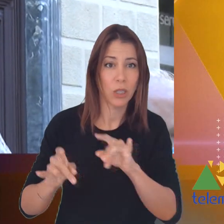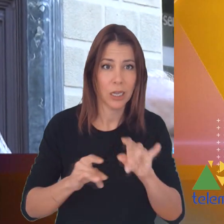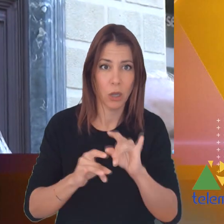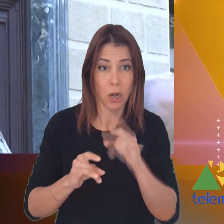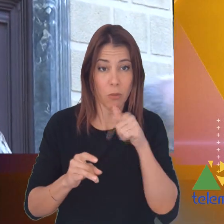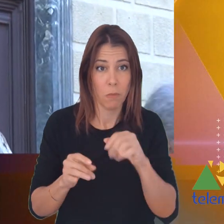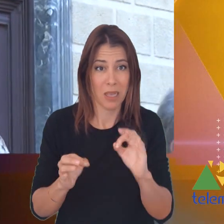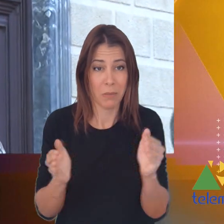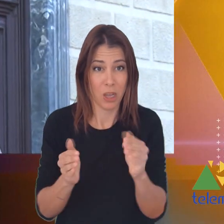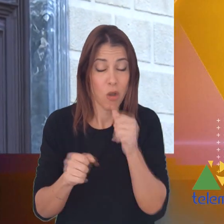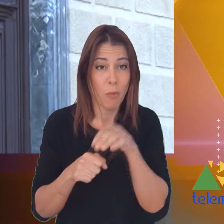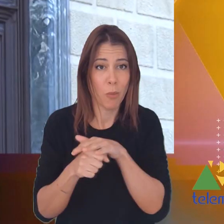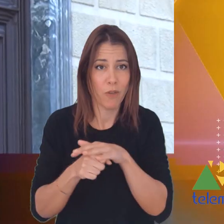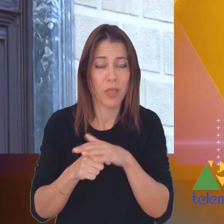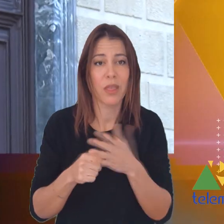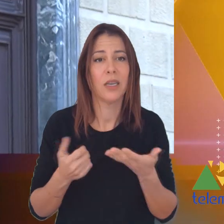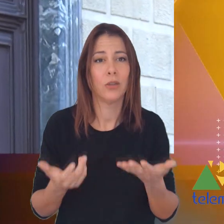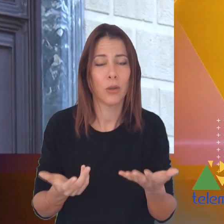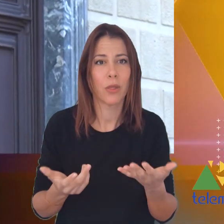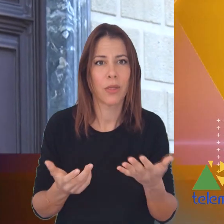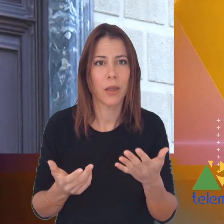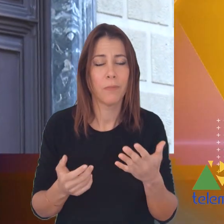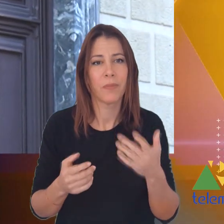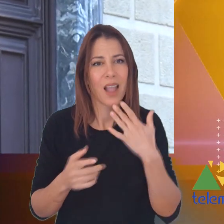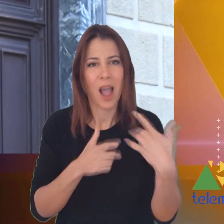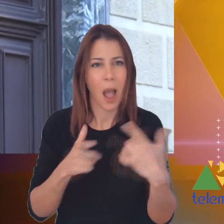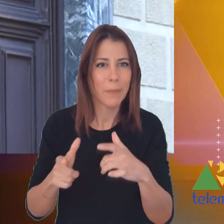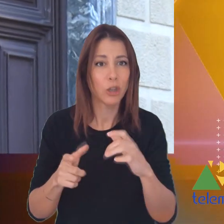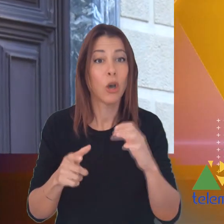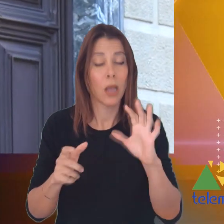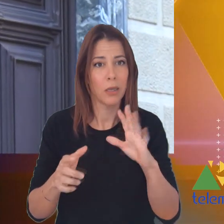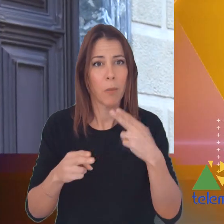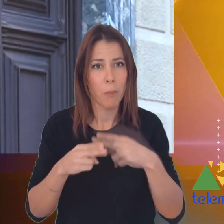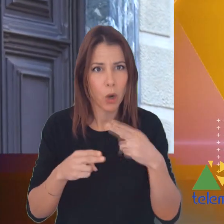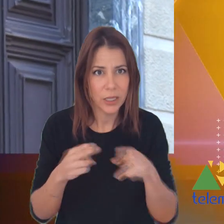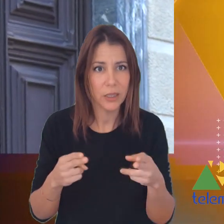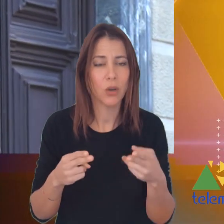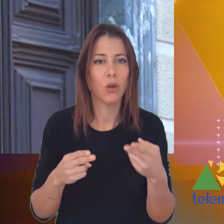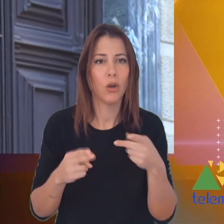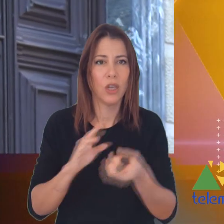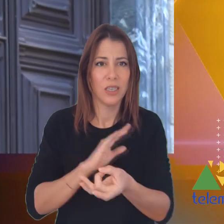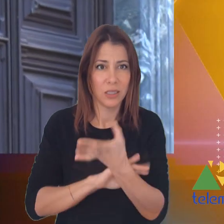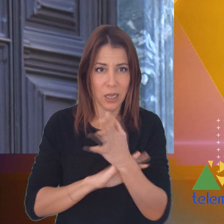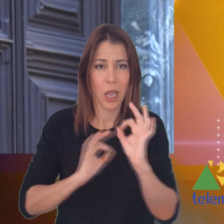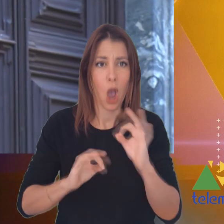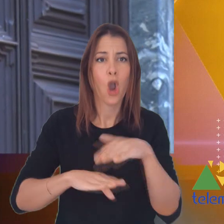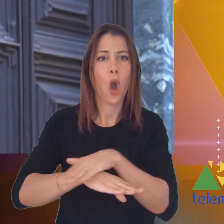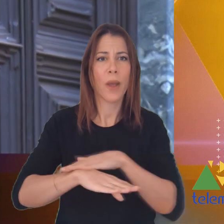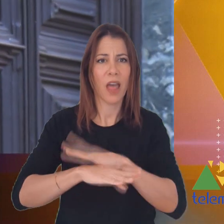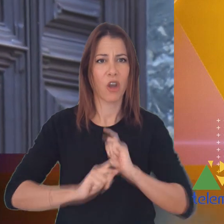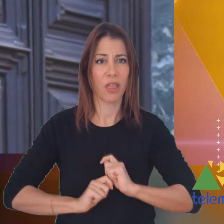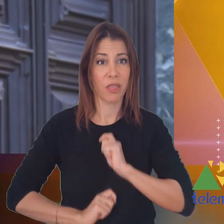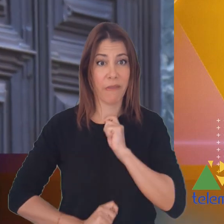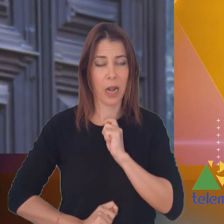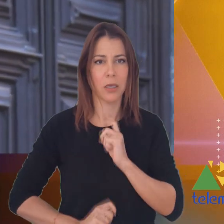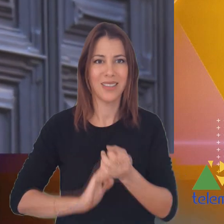provincia, que es el ámbito político, es decir, que se crean los gobernadores civiles, en aquella época los subdelegados de